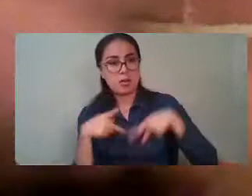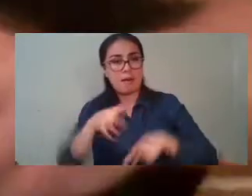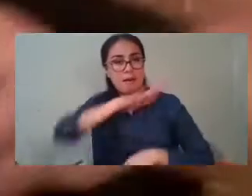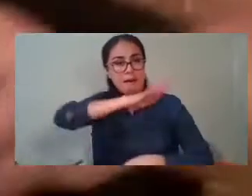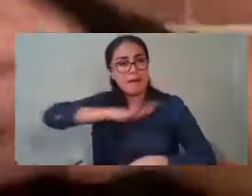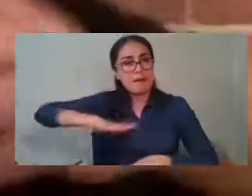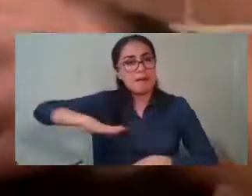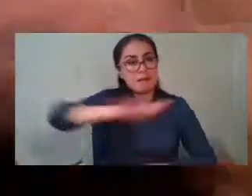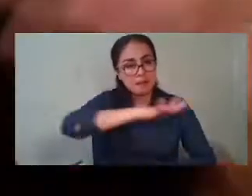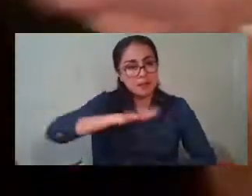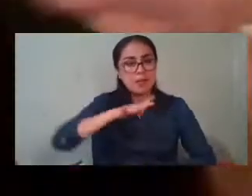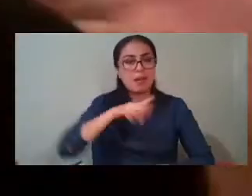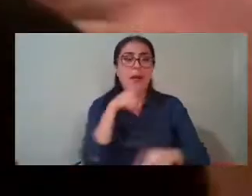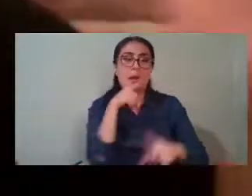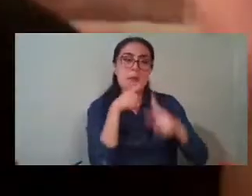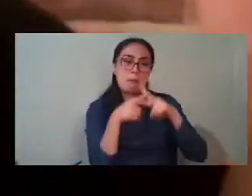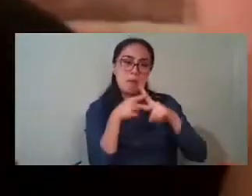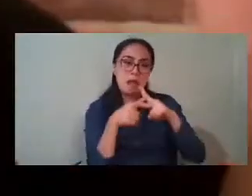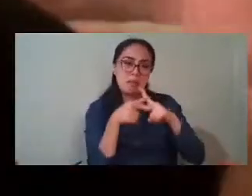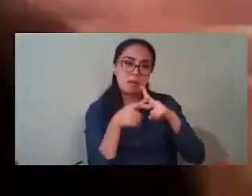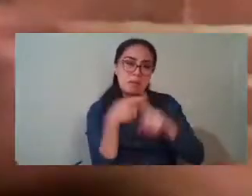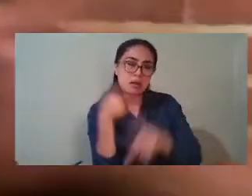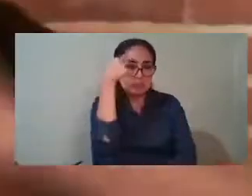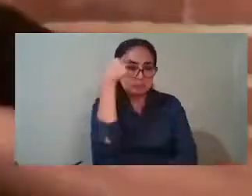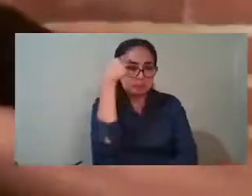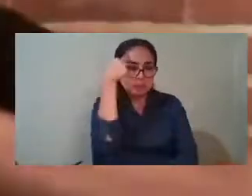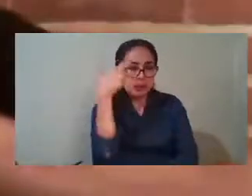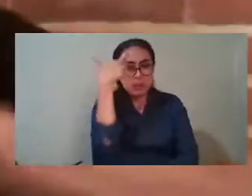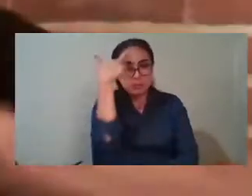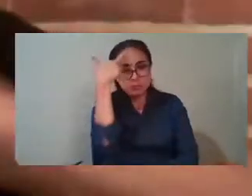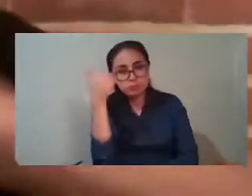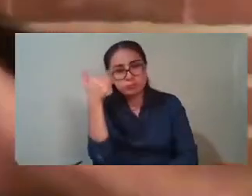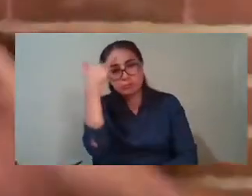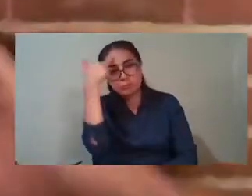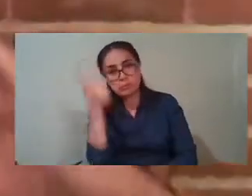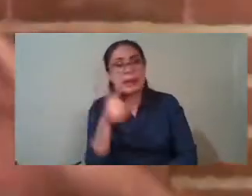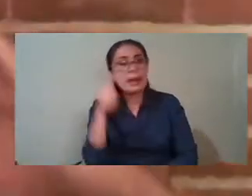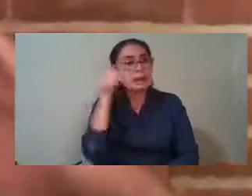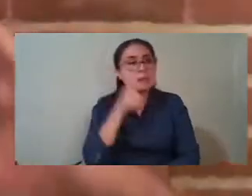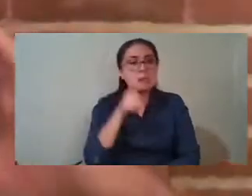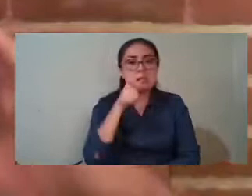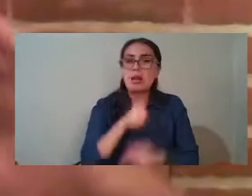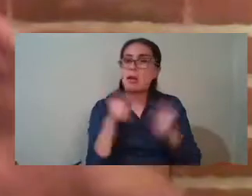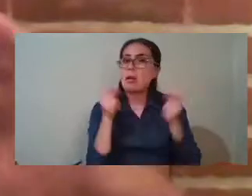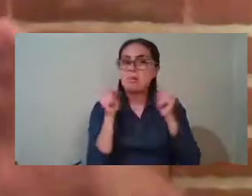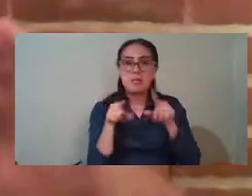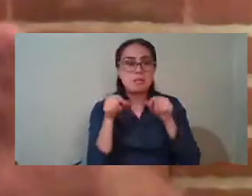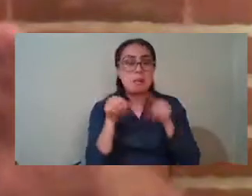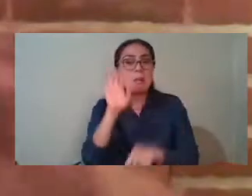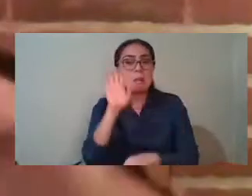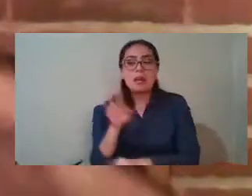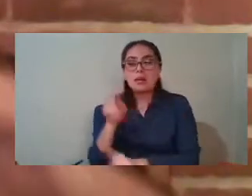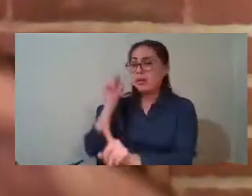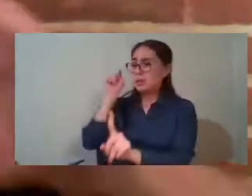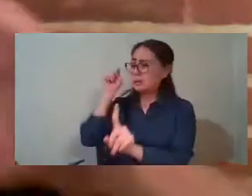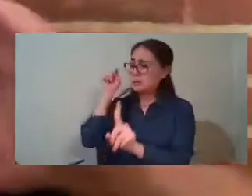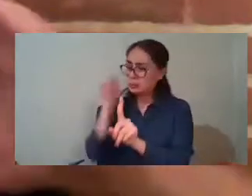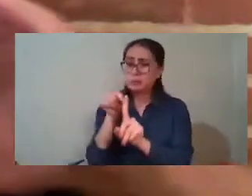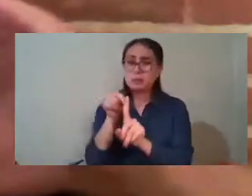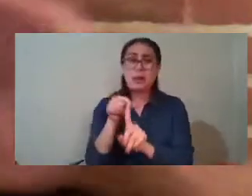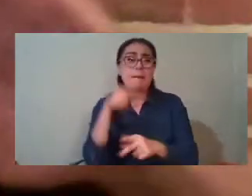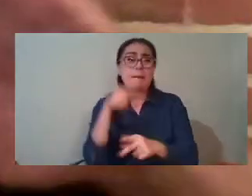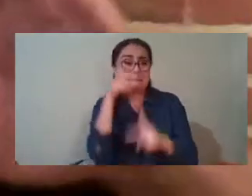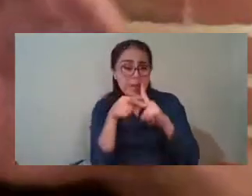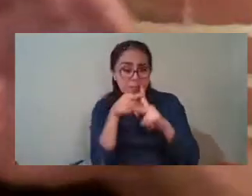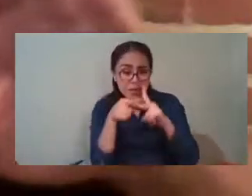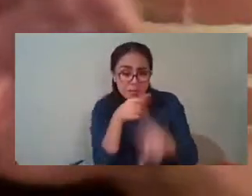lógico-matemática, que es la lógico-matemática, es como la que siempre fue considerada como la gran inteligencia. Él luego